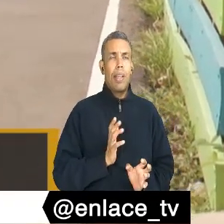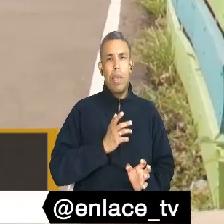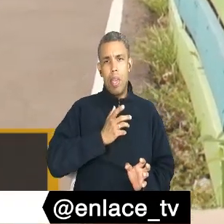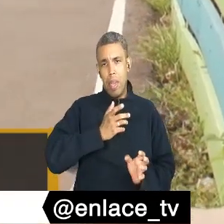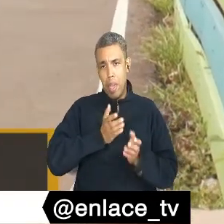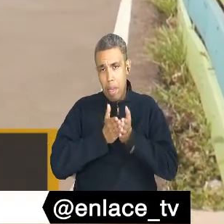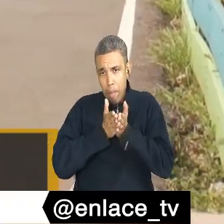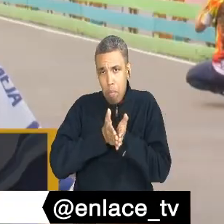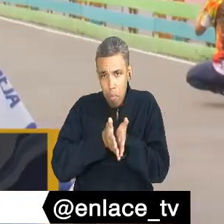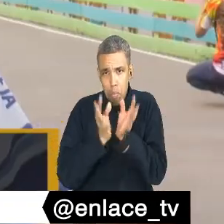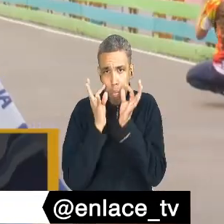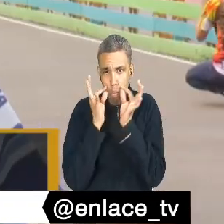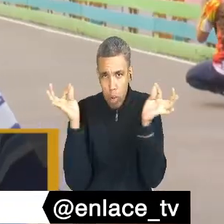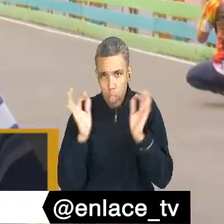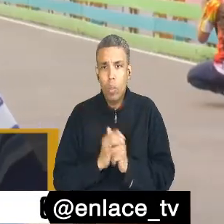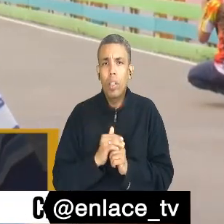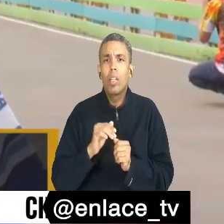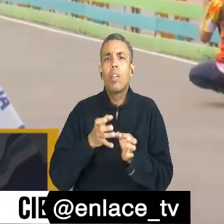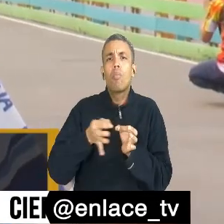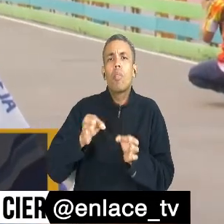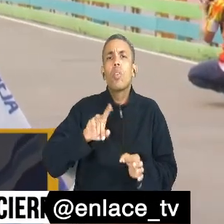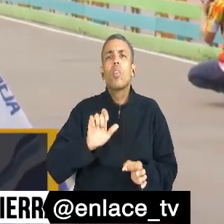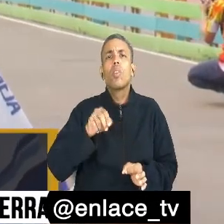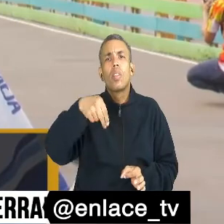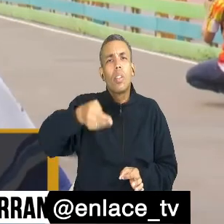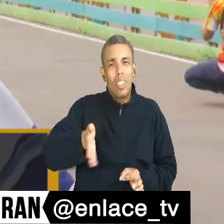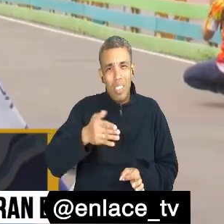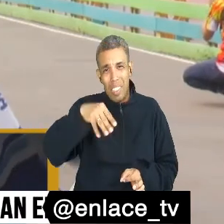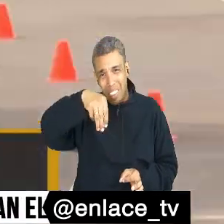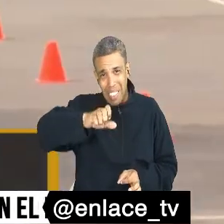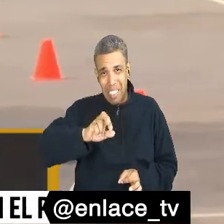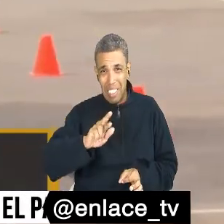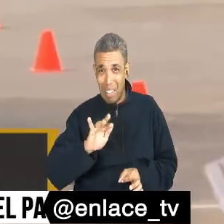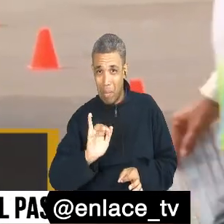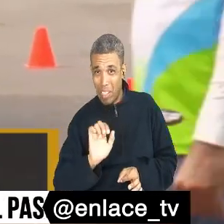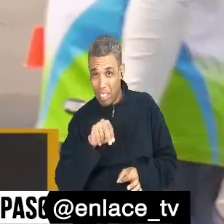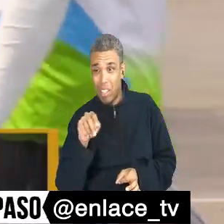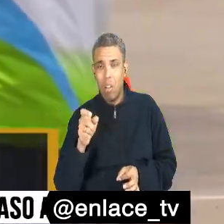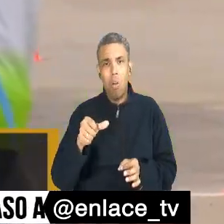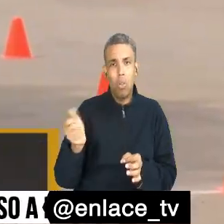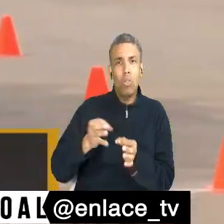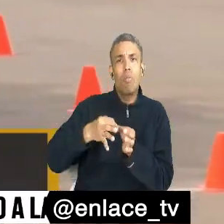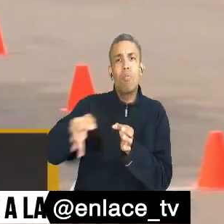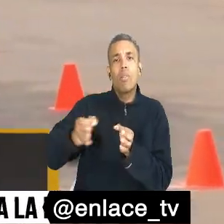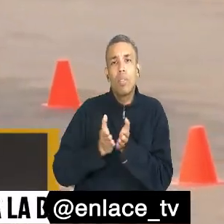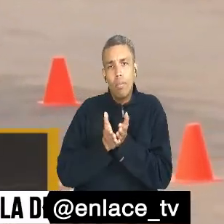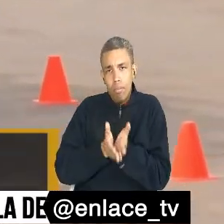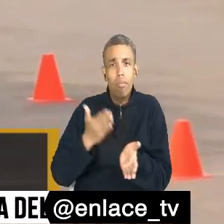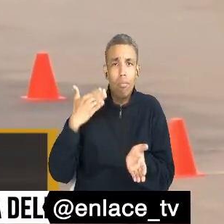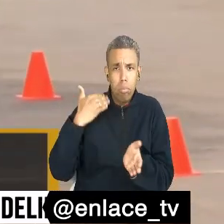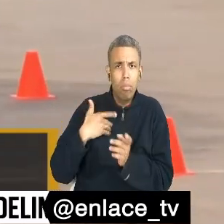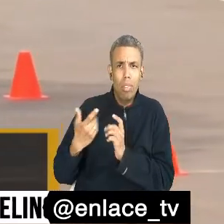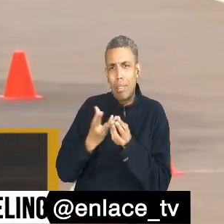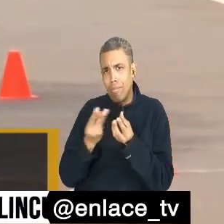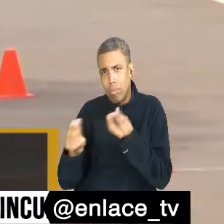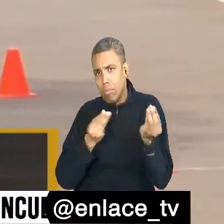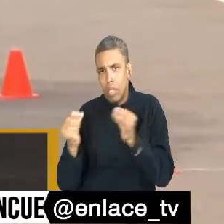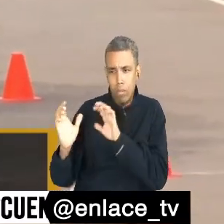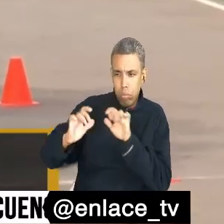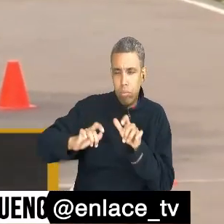Martín y parte de gente, compañeros de Puerto Wilches. Todos los participantes se llevaron una medalla. Aquí